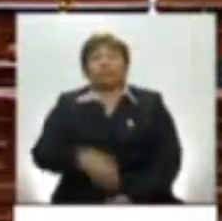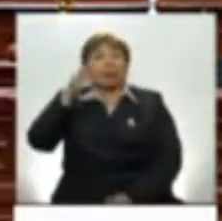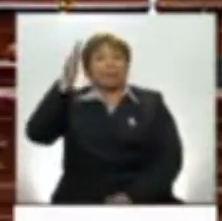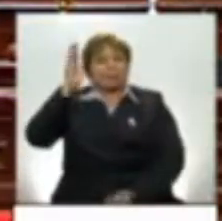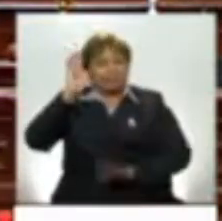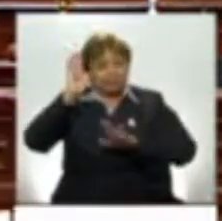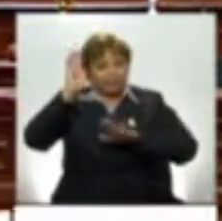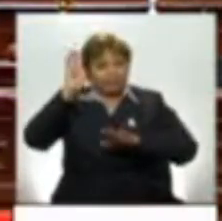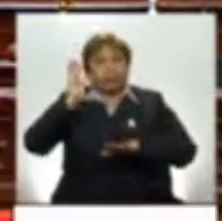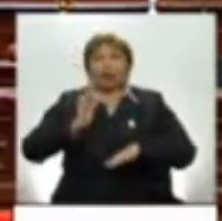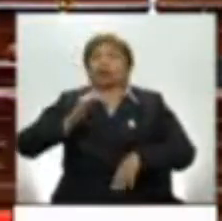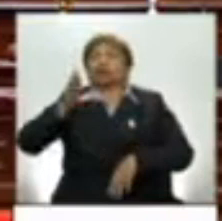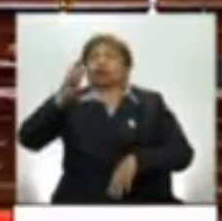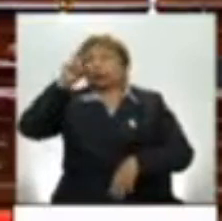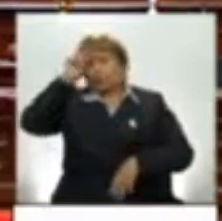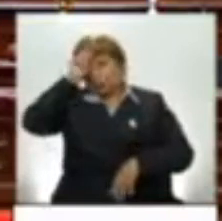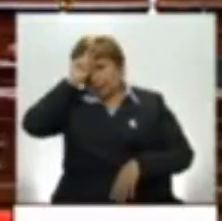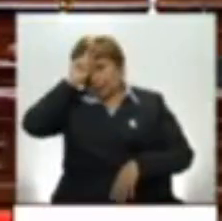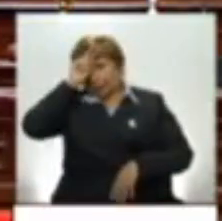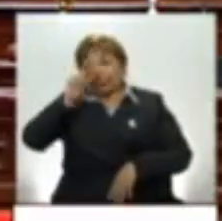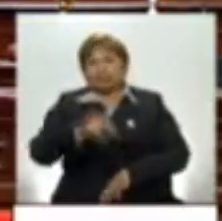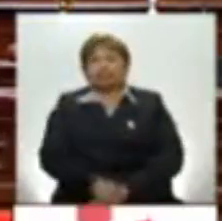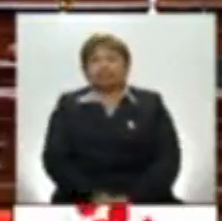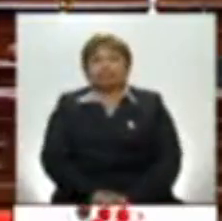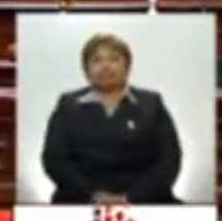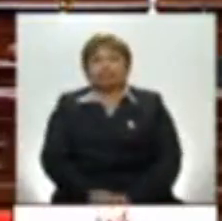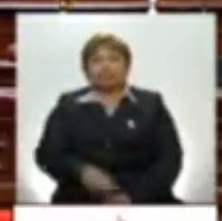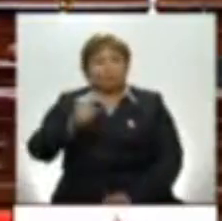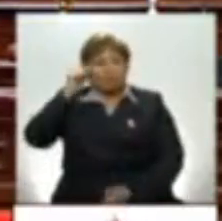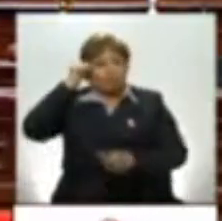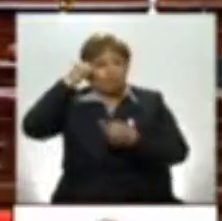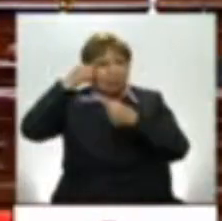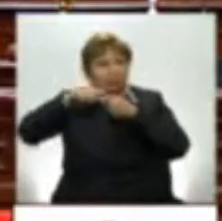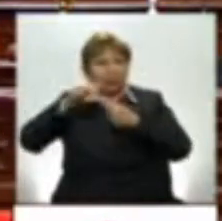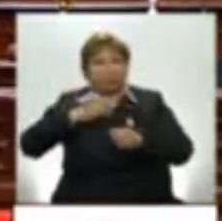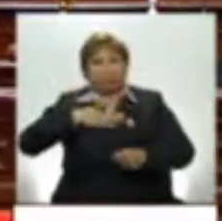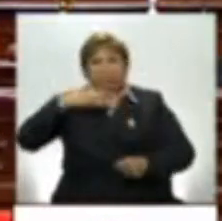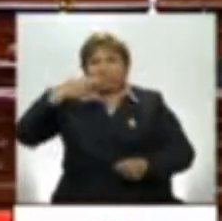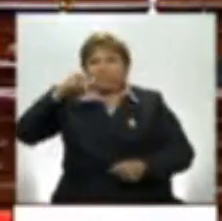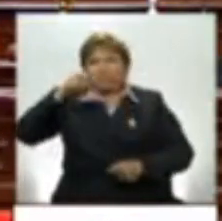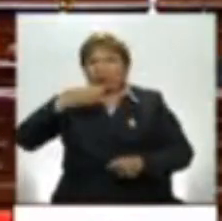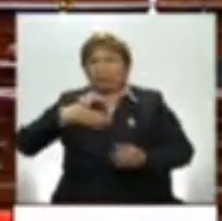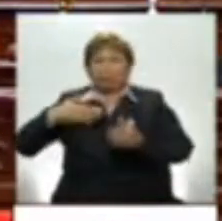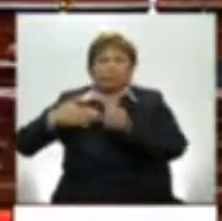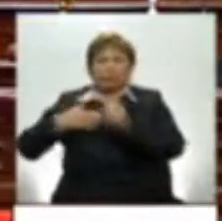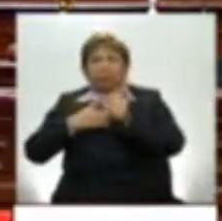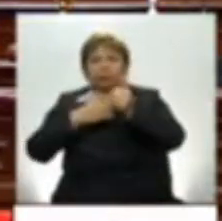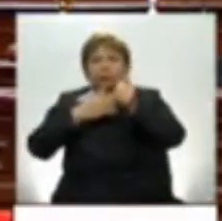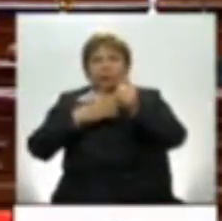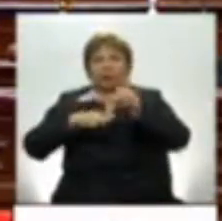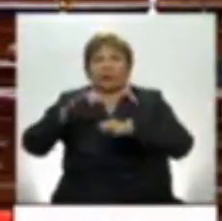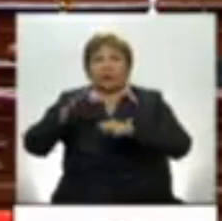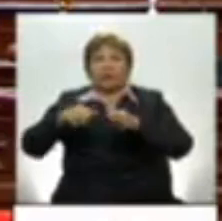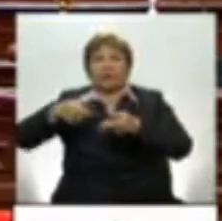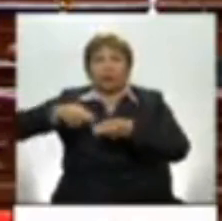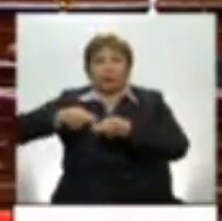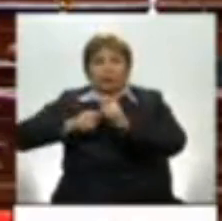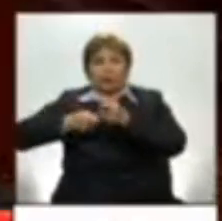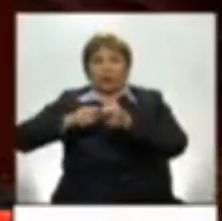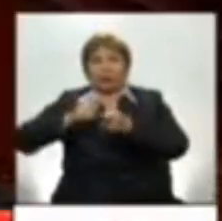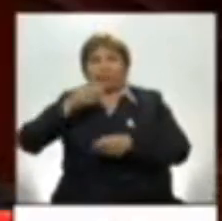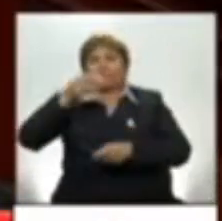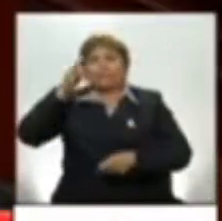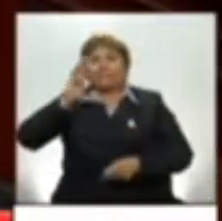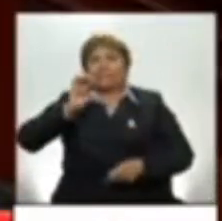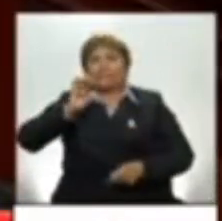Dios, por la patria, por la memoria de mi padre, quien me guió por los pasos de Acción Popular y